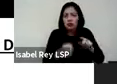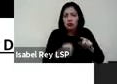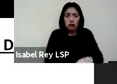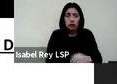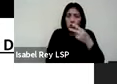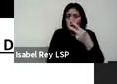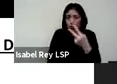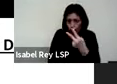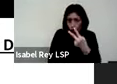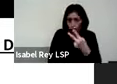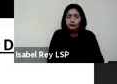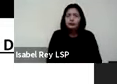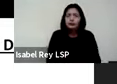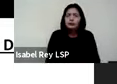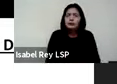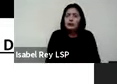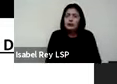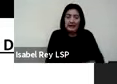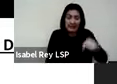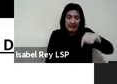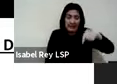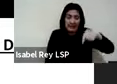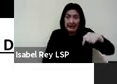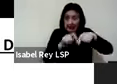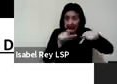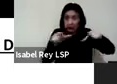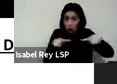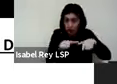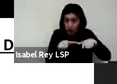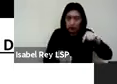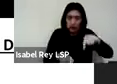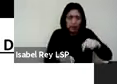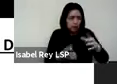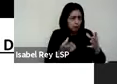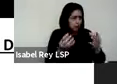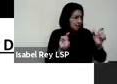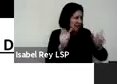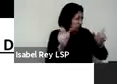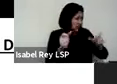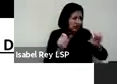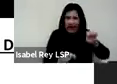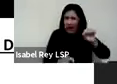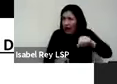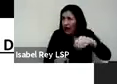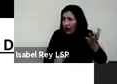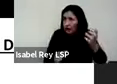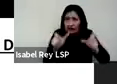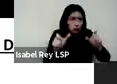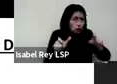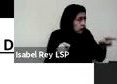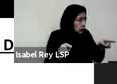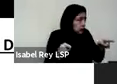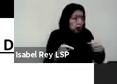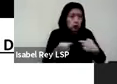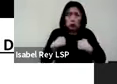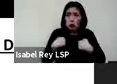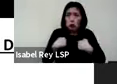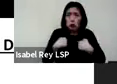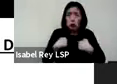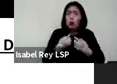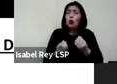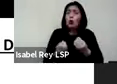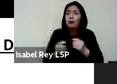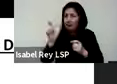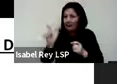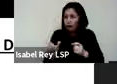2. En ese sitio en el que estoy, ¿hay gente o no hay gente? Y si hay gente, ¿estoy separado de